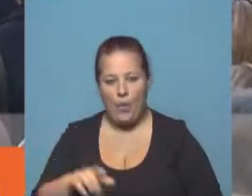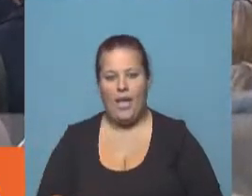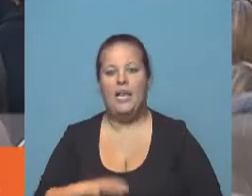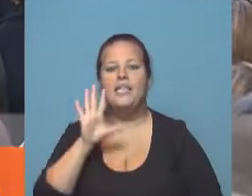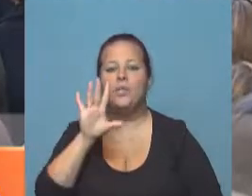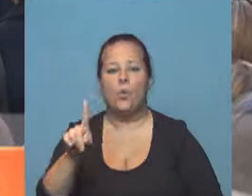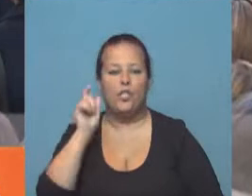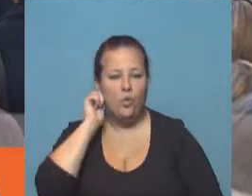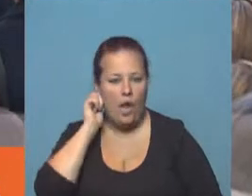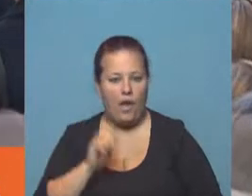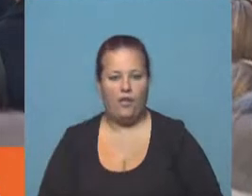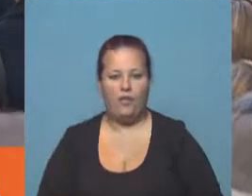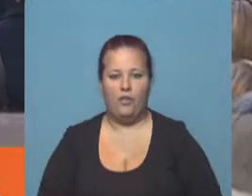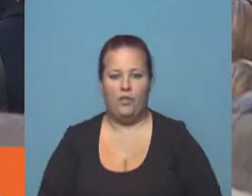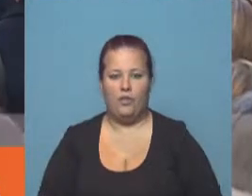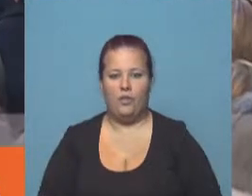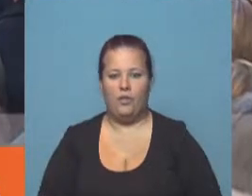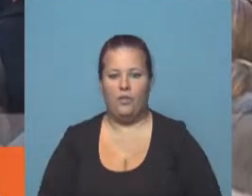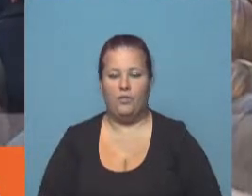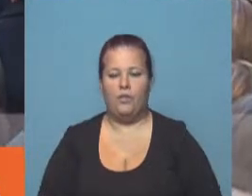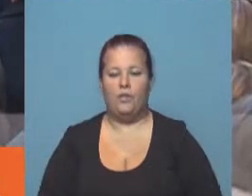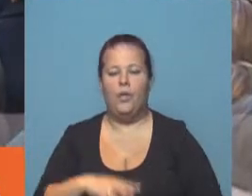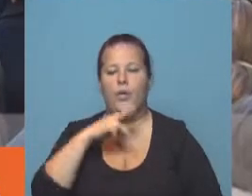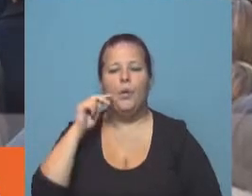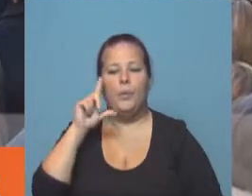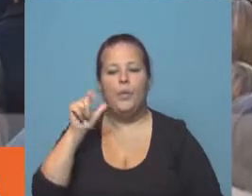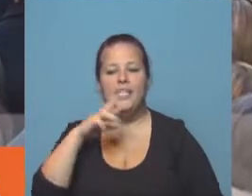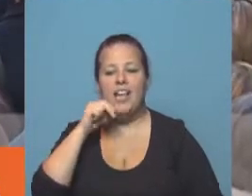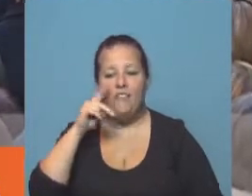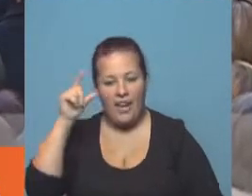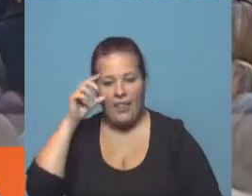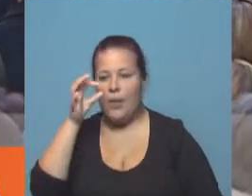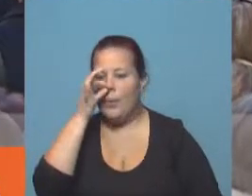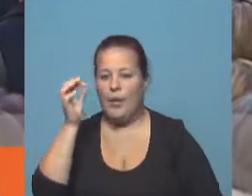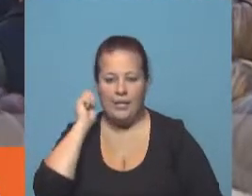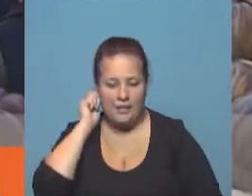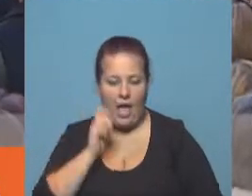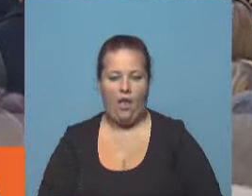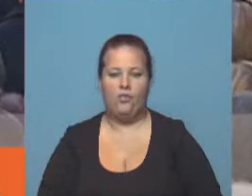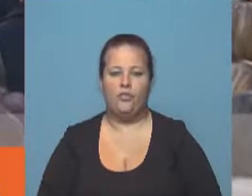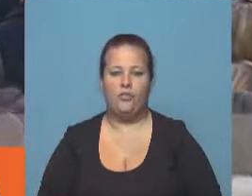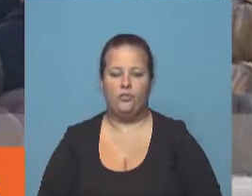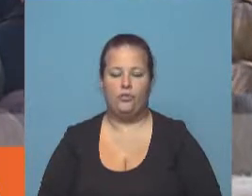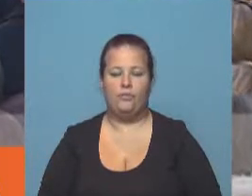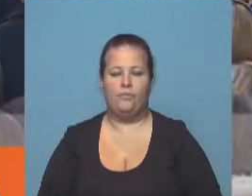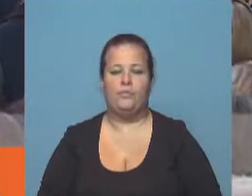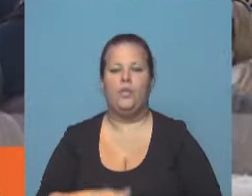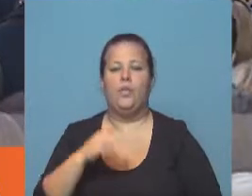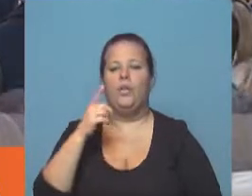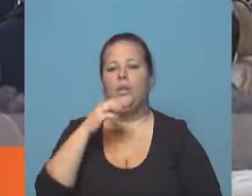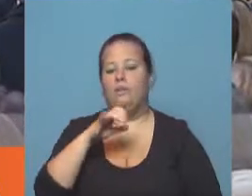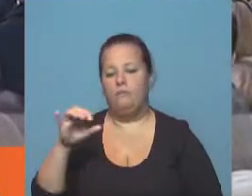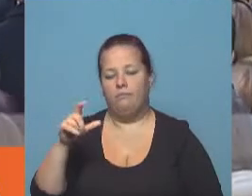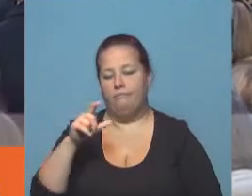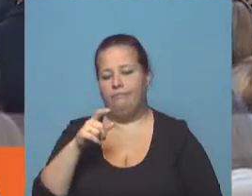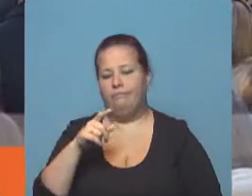51 años. Presente. Villaverde Danilo, 20 años. Presente. Wolinsky de